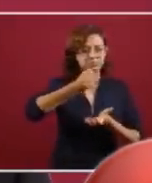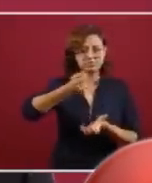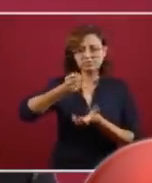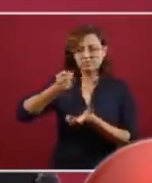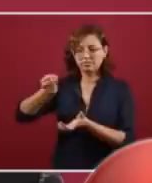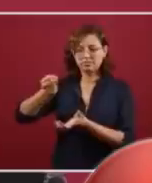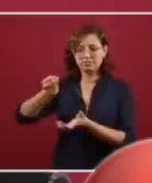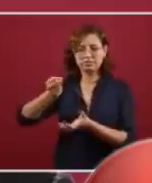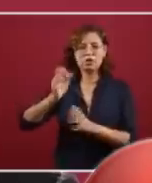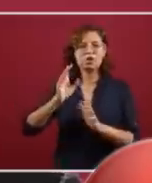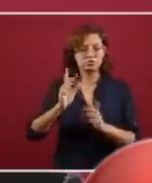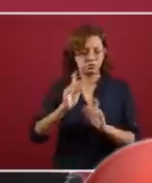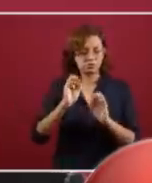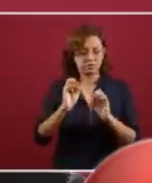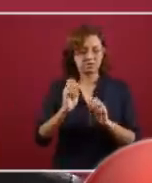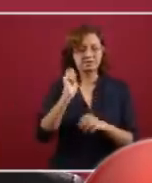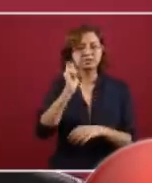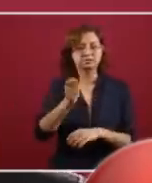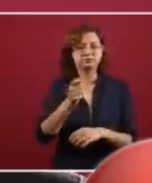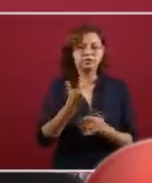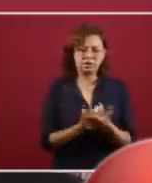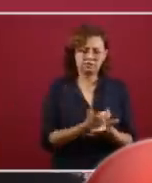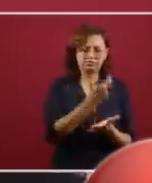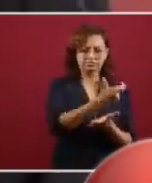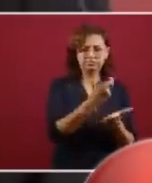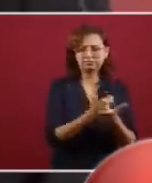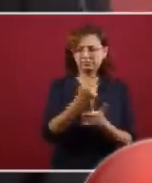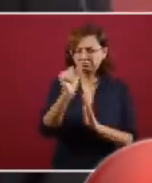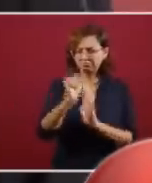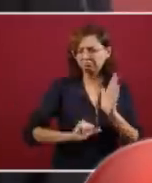Aparte de sus sueldos, manejaban presupuestos.